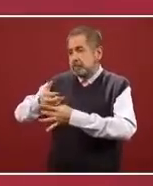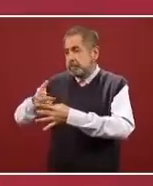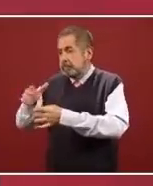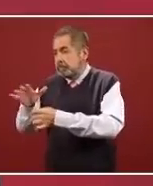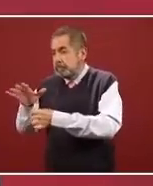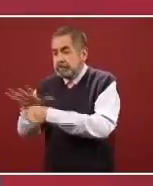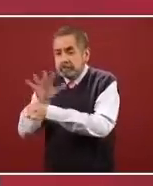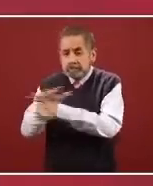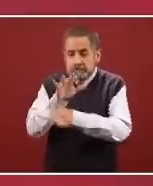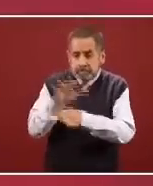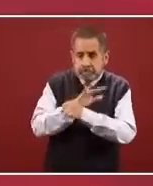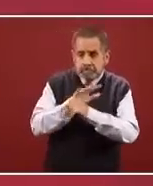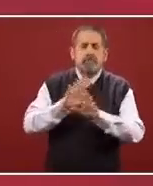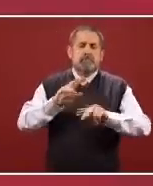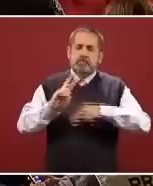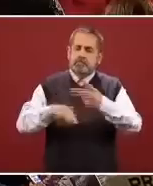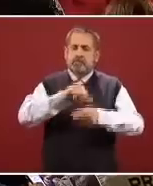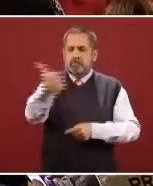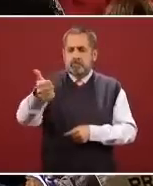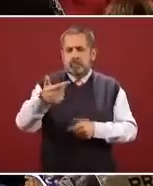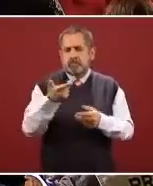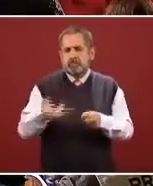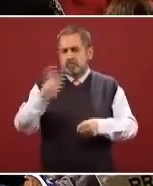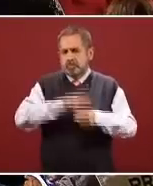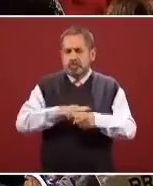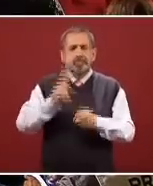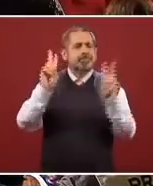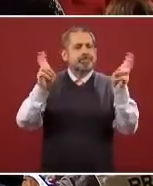Y hay otros hospitales de segundo nivel